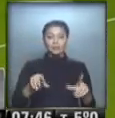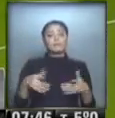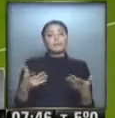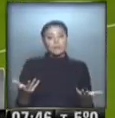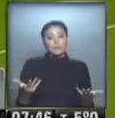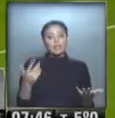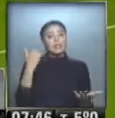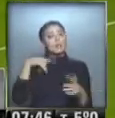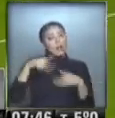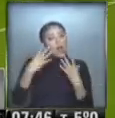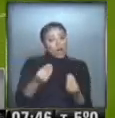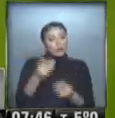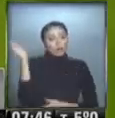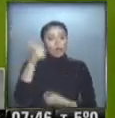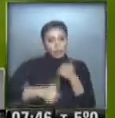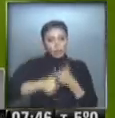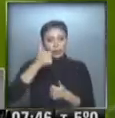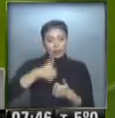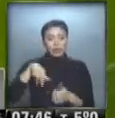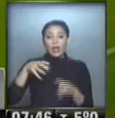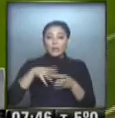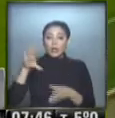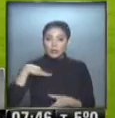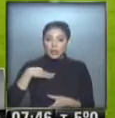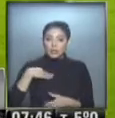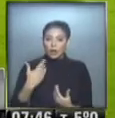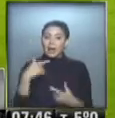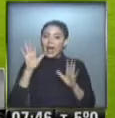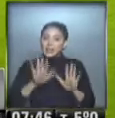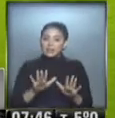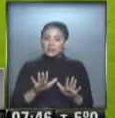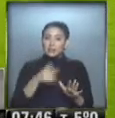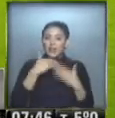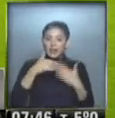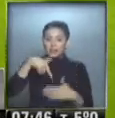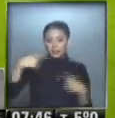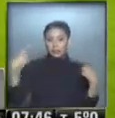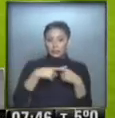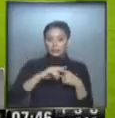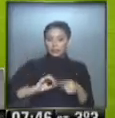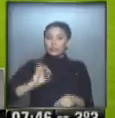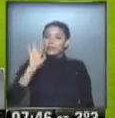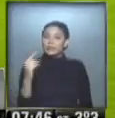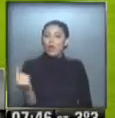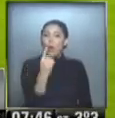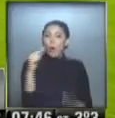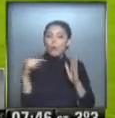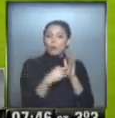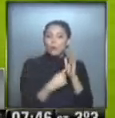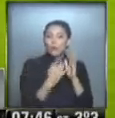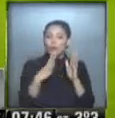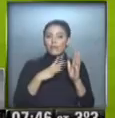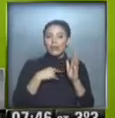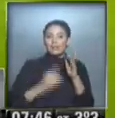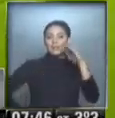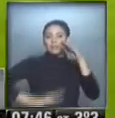alguna manera lo está ayudando en el campeonato, porque Gimnasia accede de esta manera a ponerse a un solo punto del único líder que él tiene en